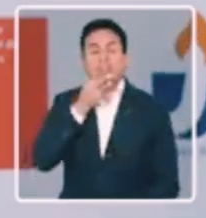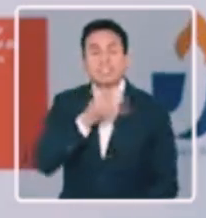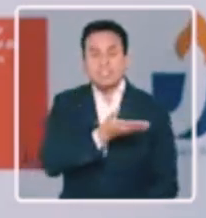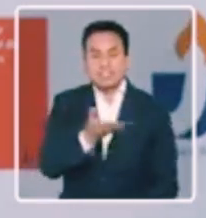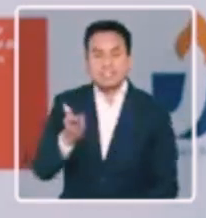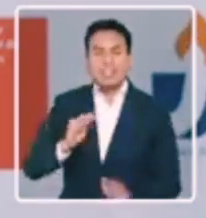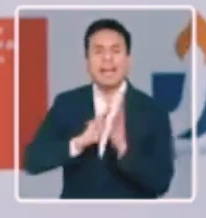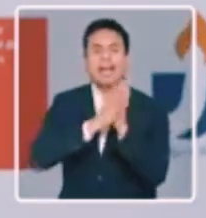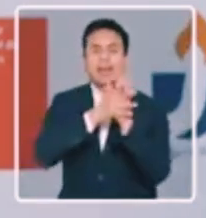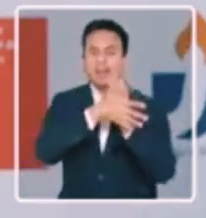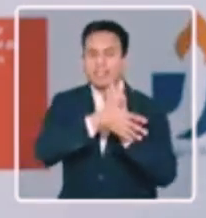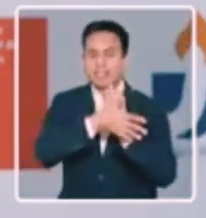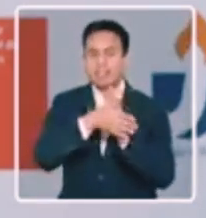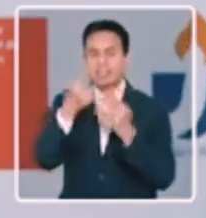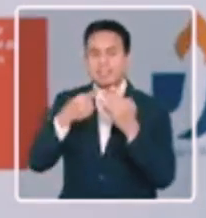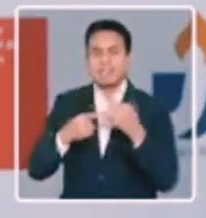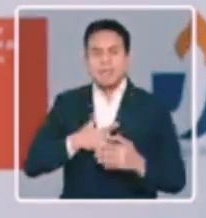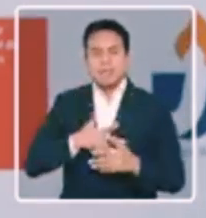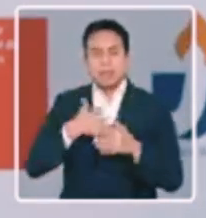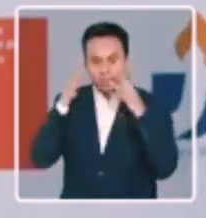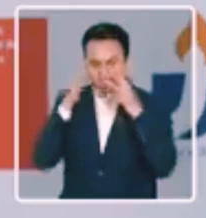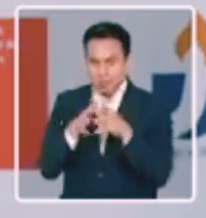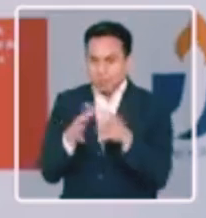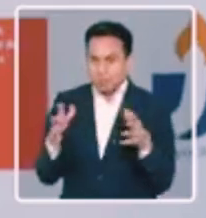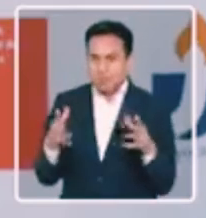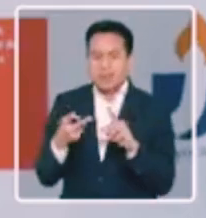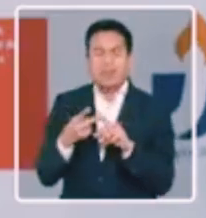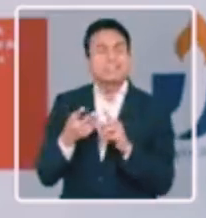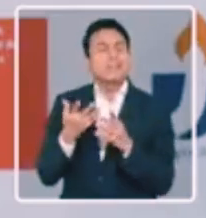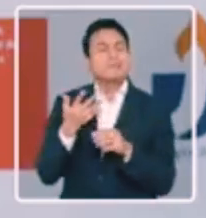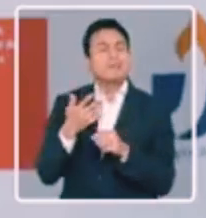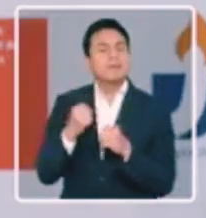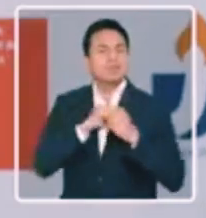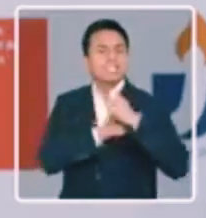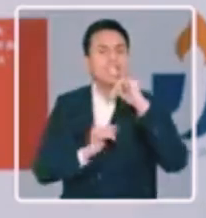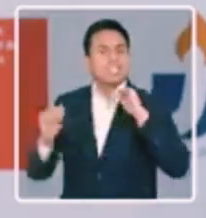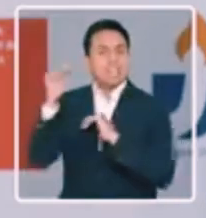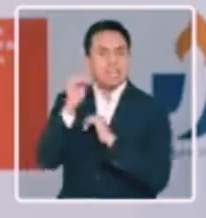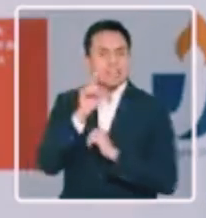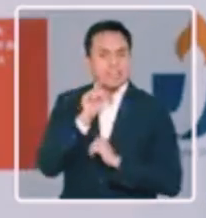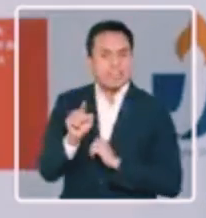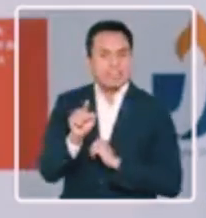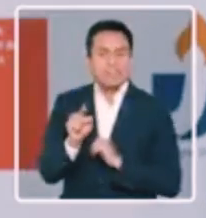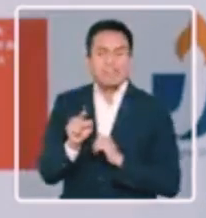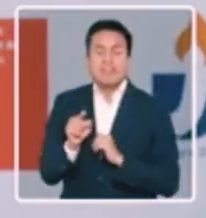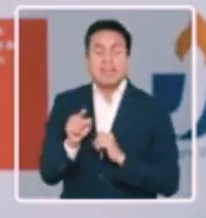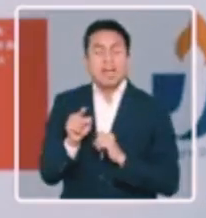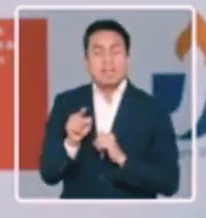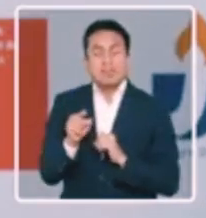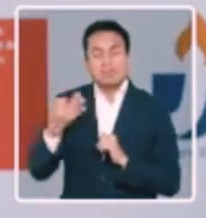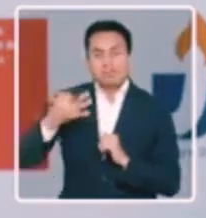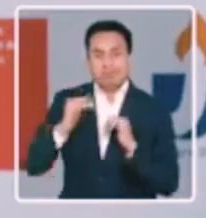que la araucanía está llena de pasión la araucanía está llena de un potencial gigante la araucanía tiene una